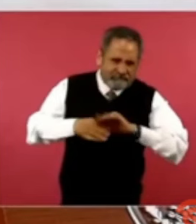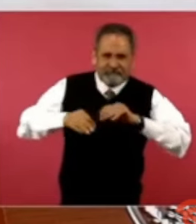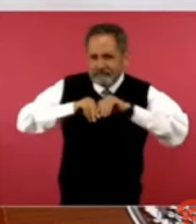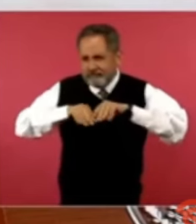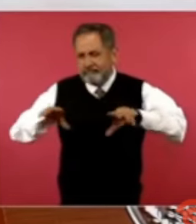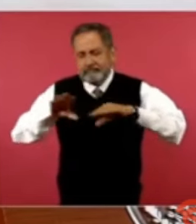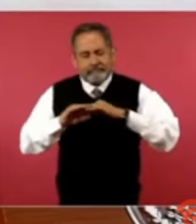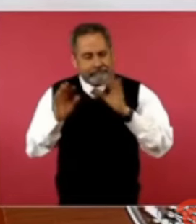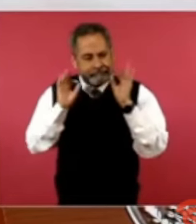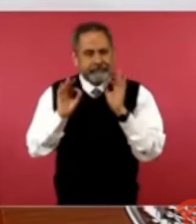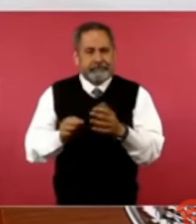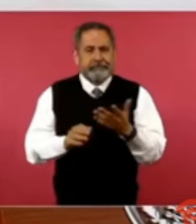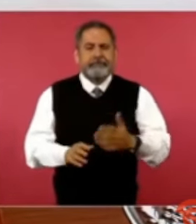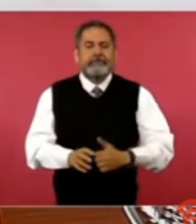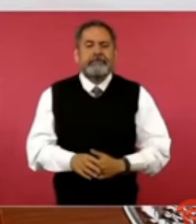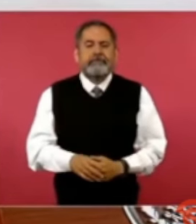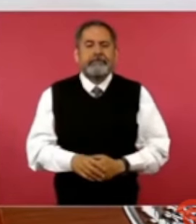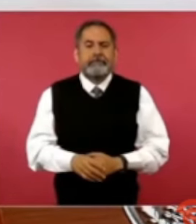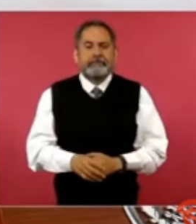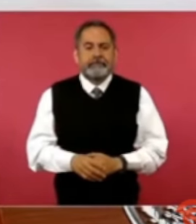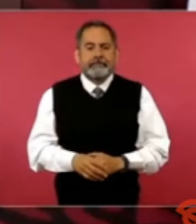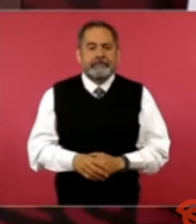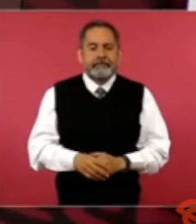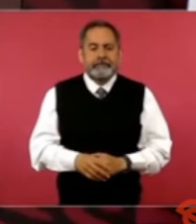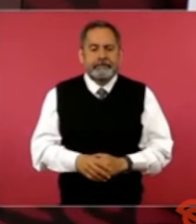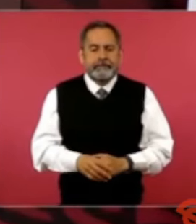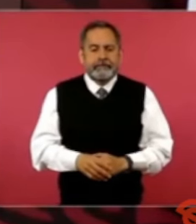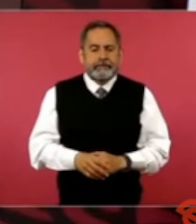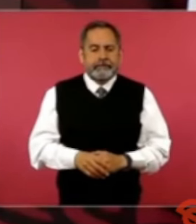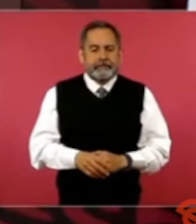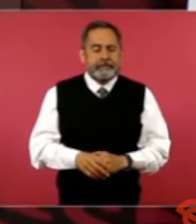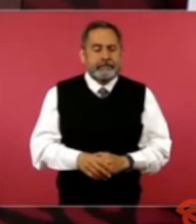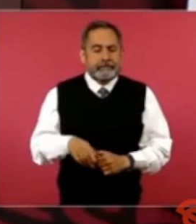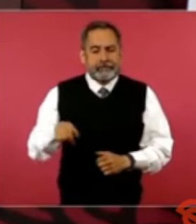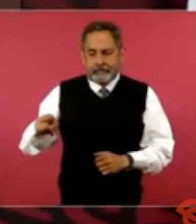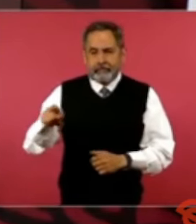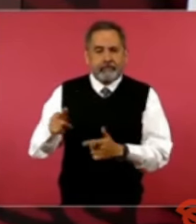el dicho de un dirigente